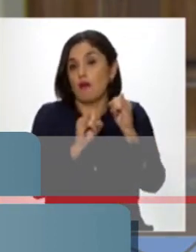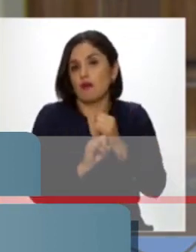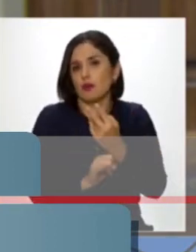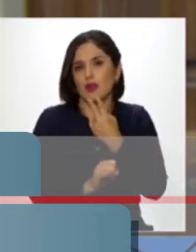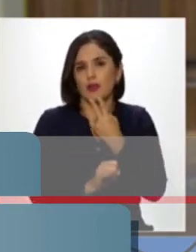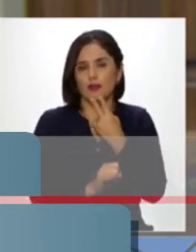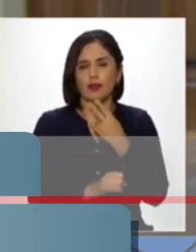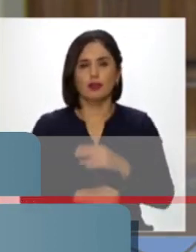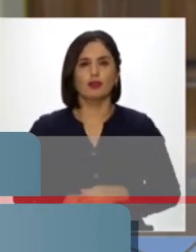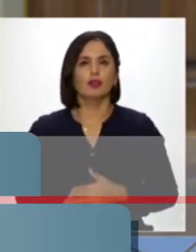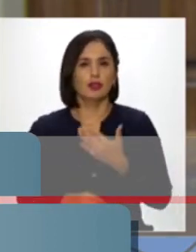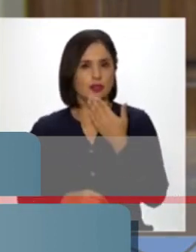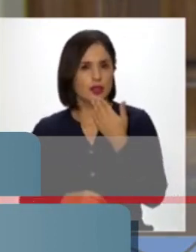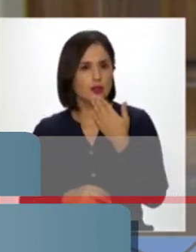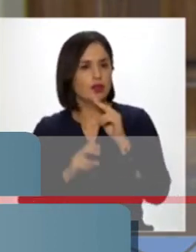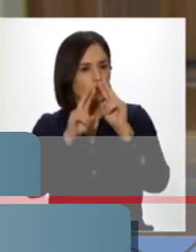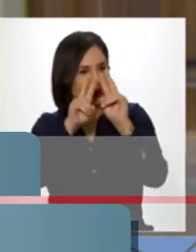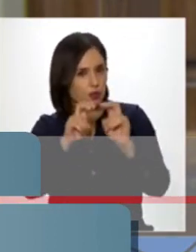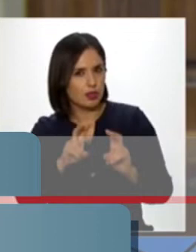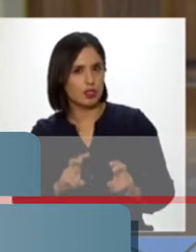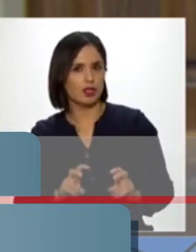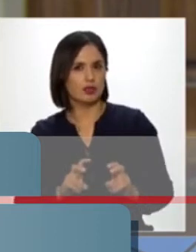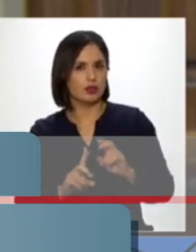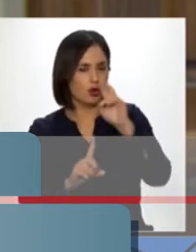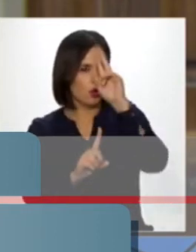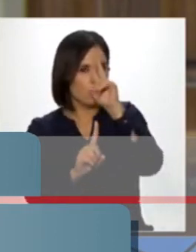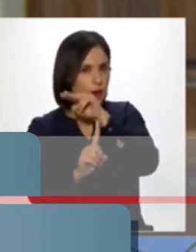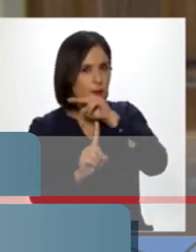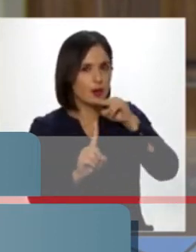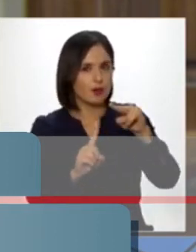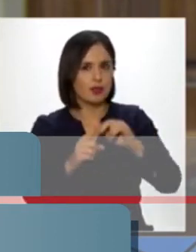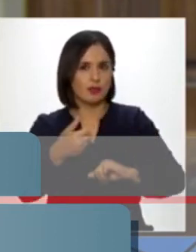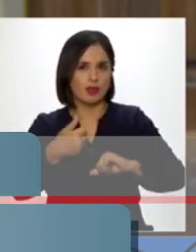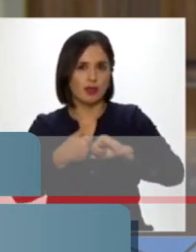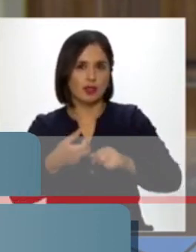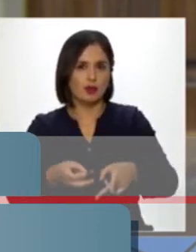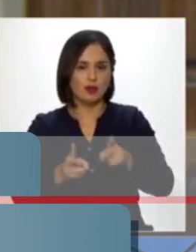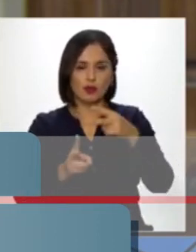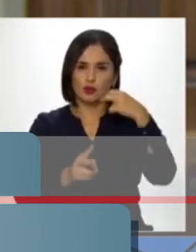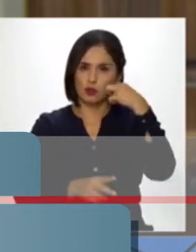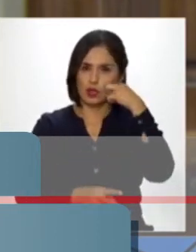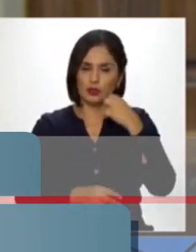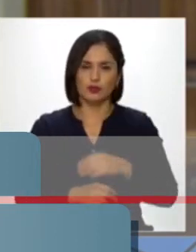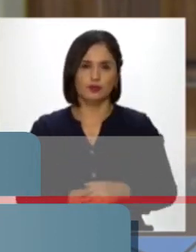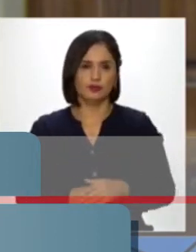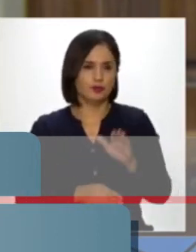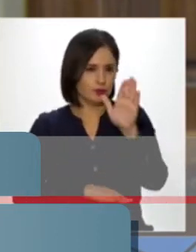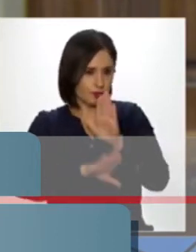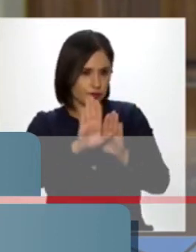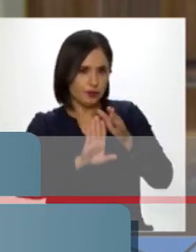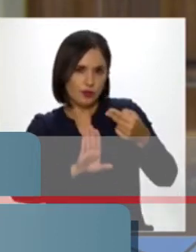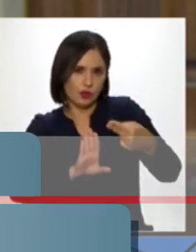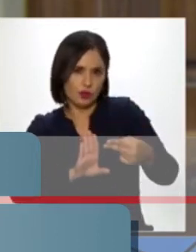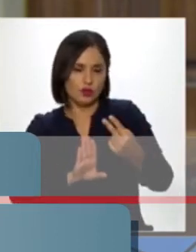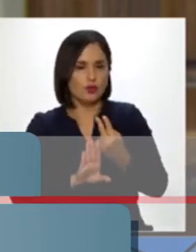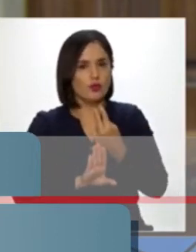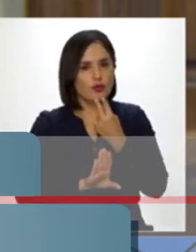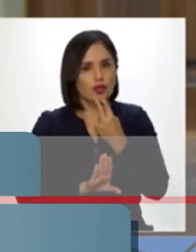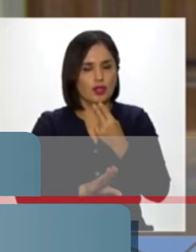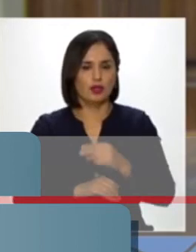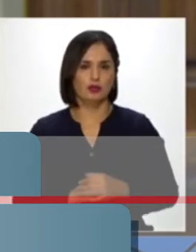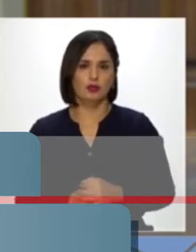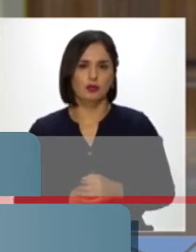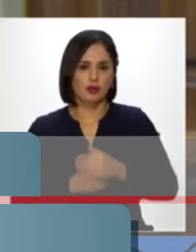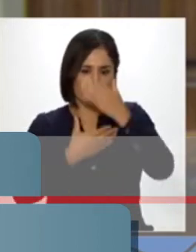que se realiza una investigación con perspectiva de género y derechos humanos la protección de su vida la integridad física